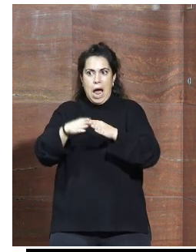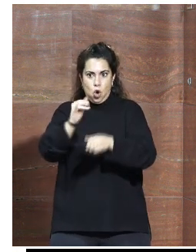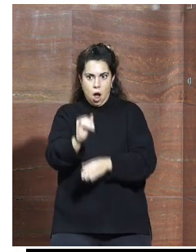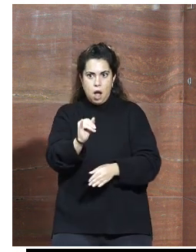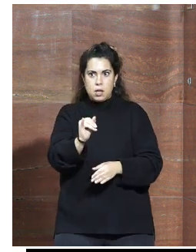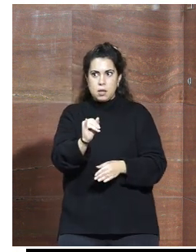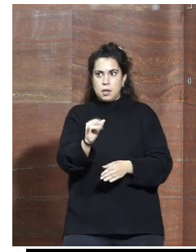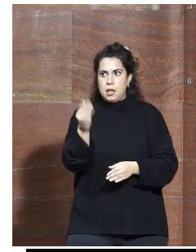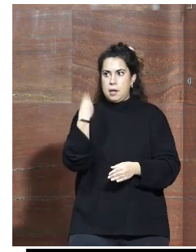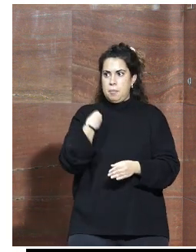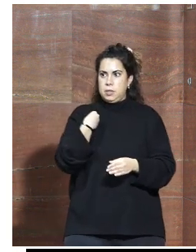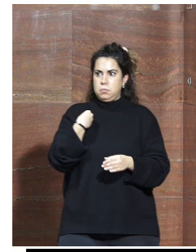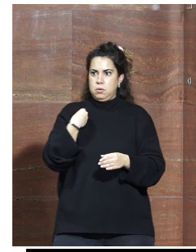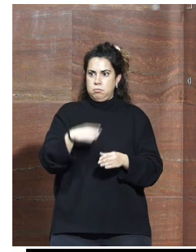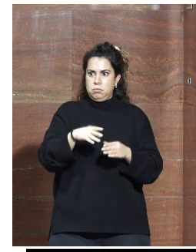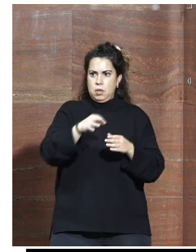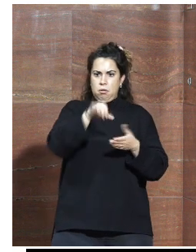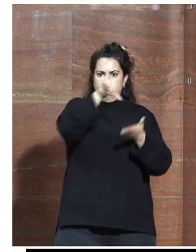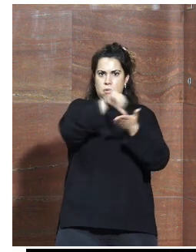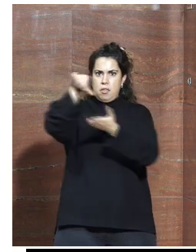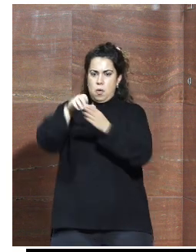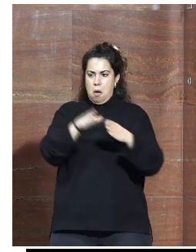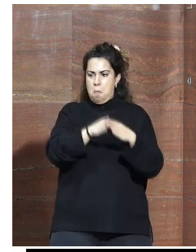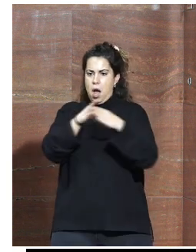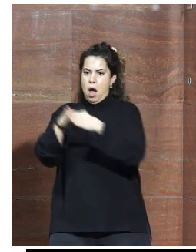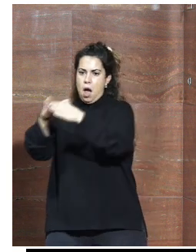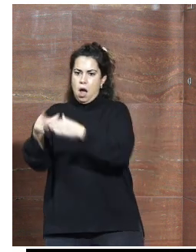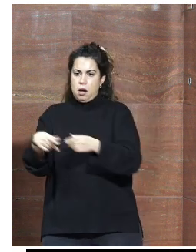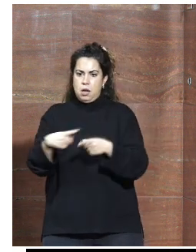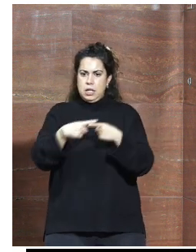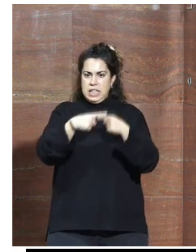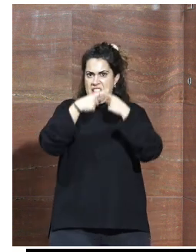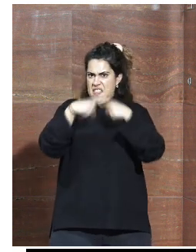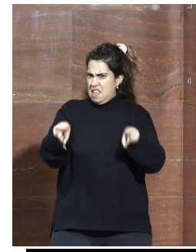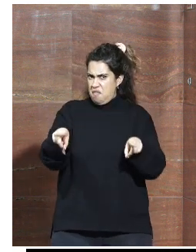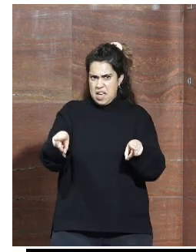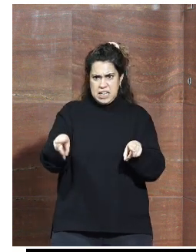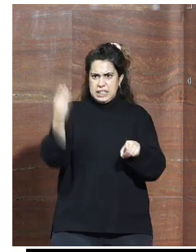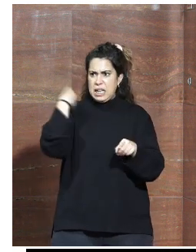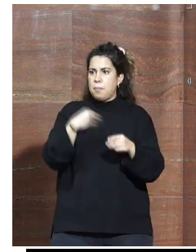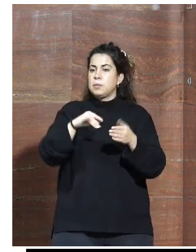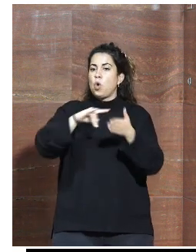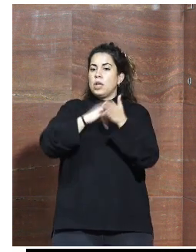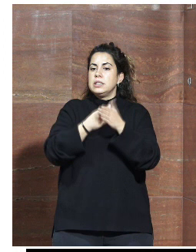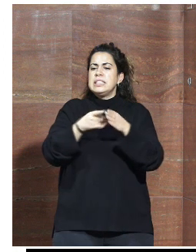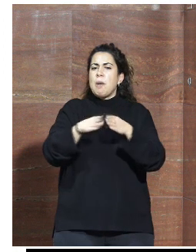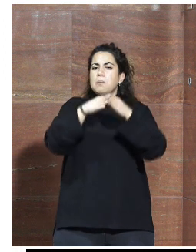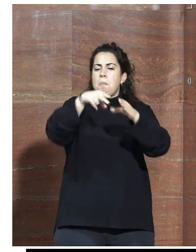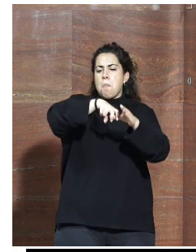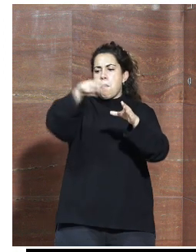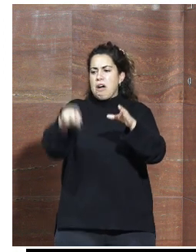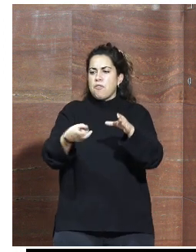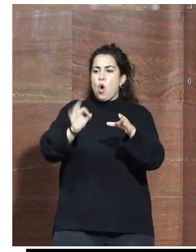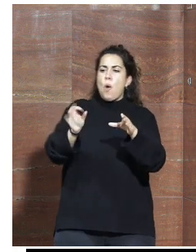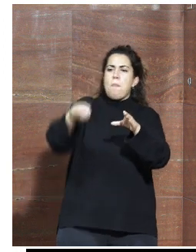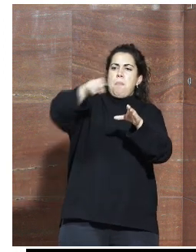transporte interurbano, que es un barco completamente distinto a los que, incluso los sistemas de embarque y desembarque son distintos a los que